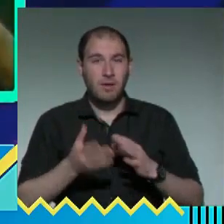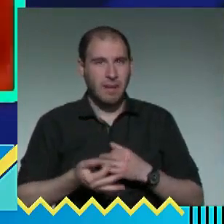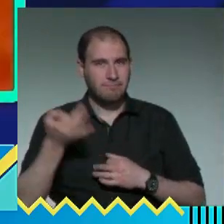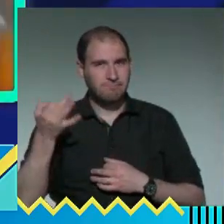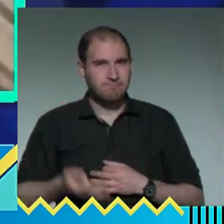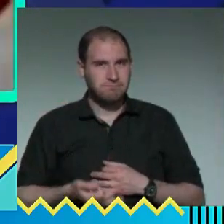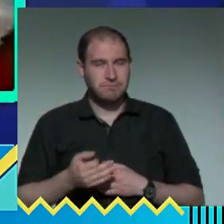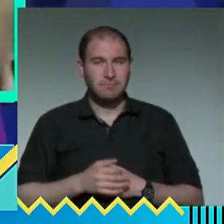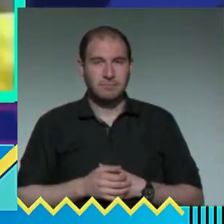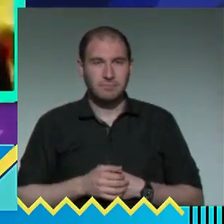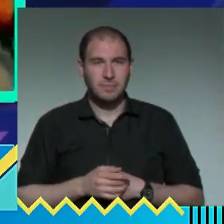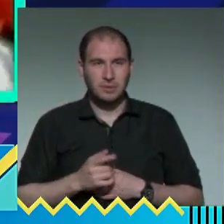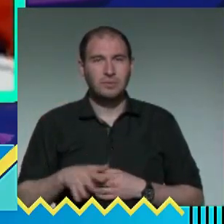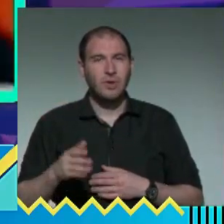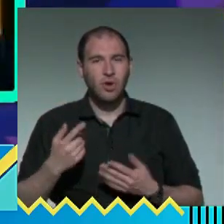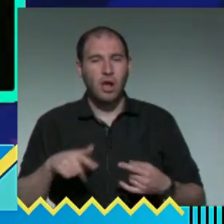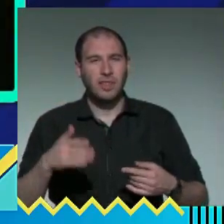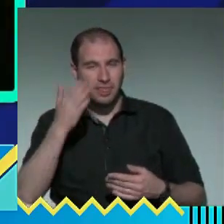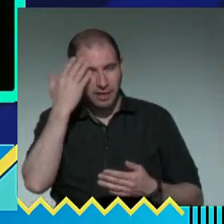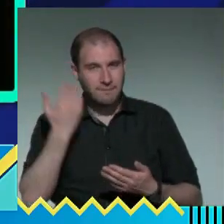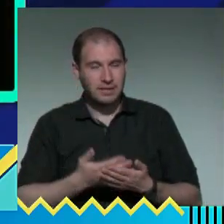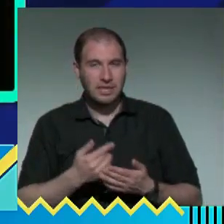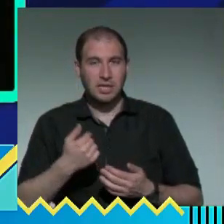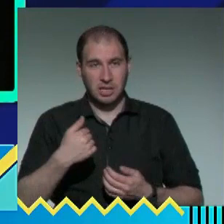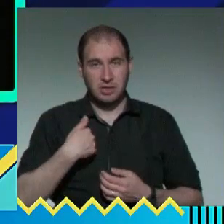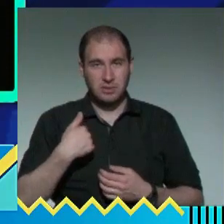correcta, claro, de encarar las cosas. O sea,